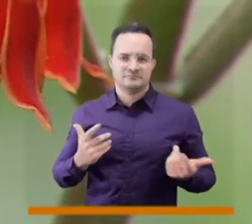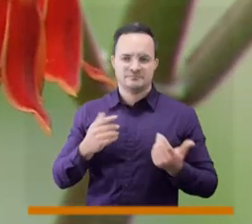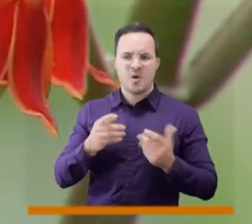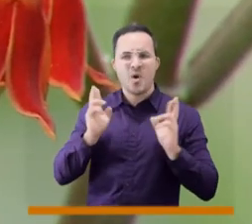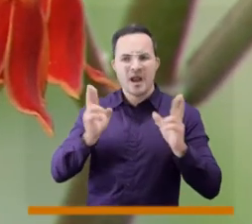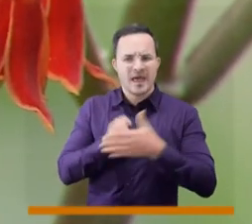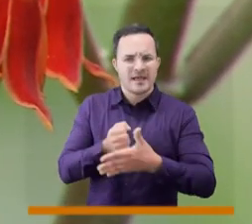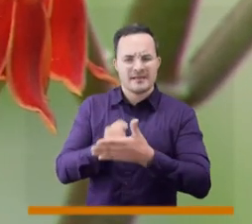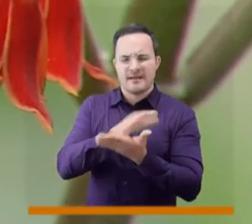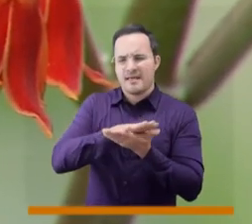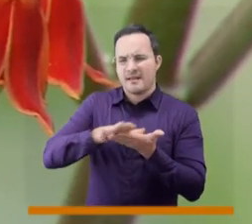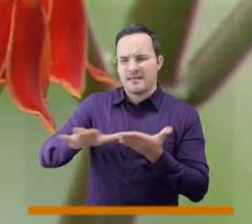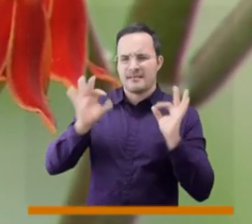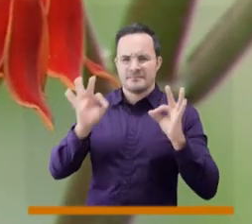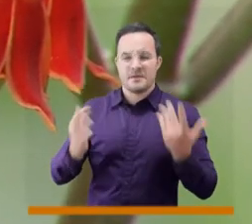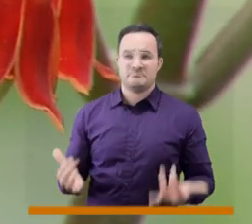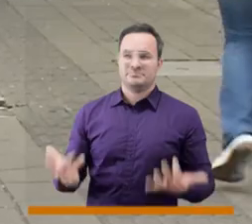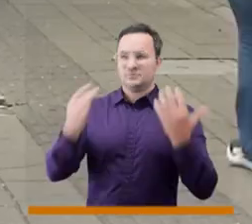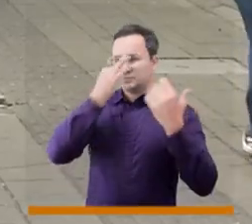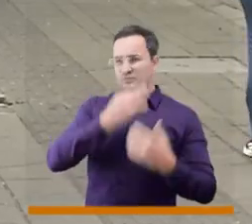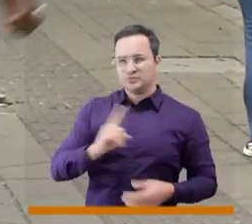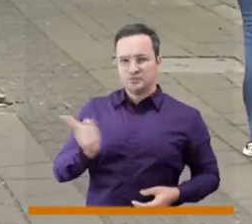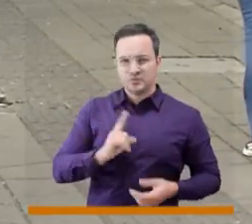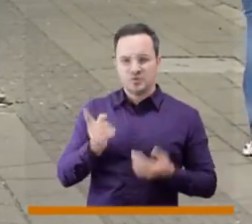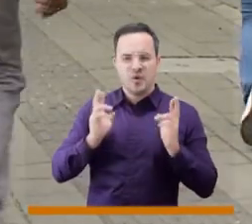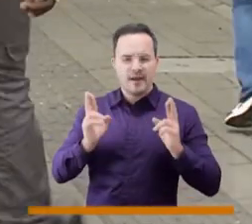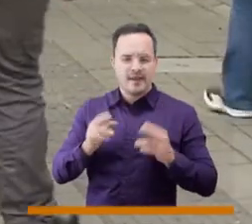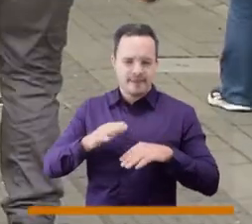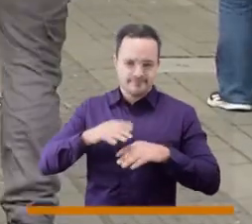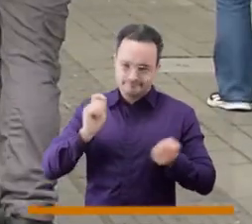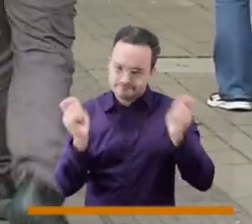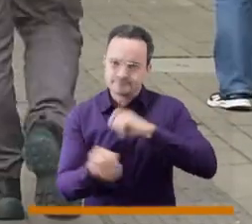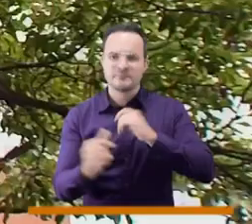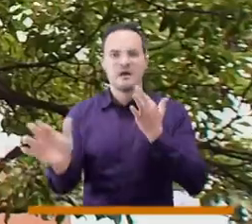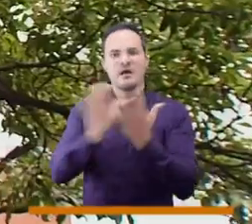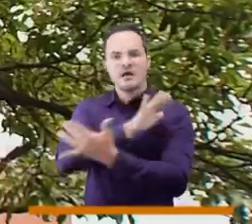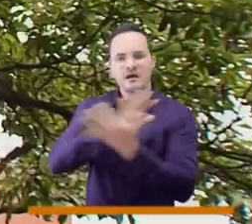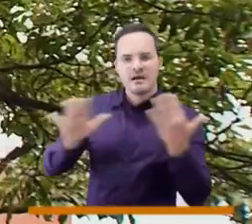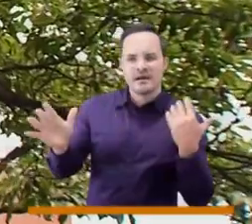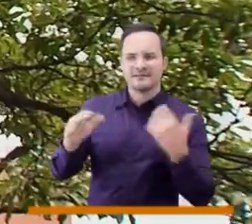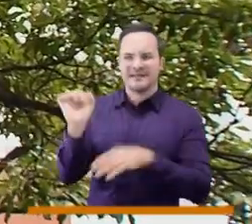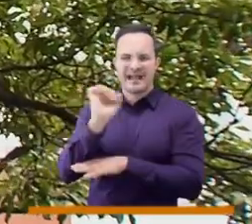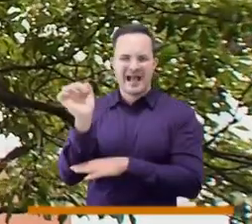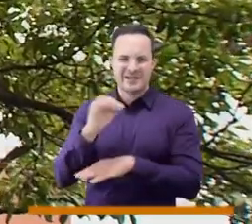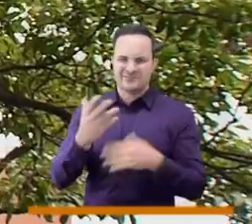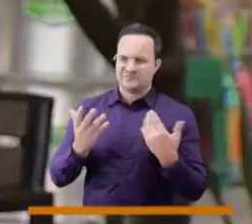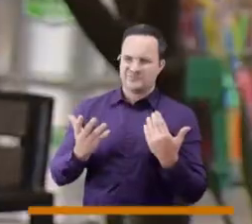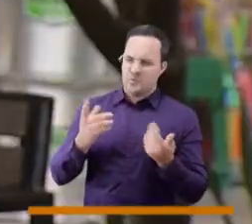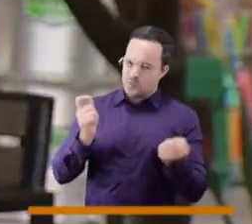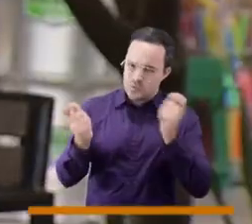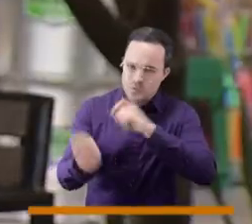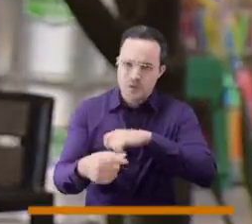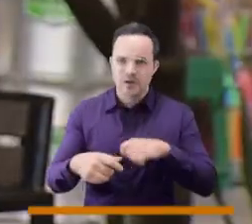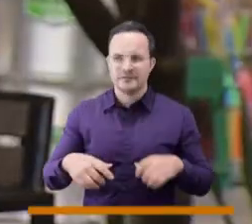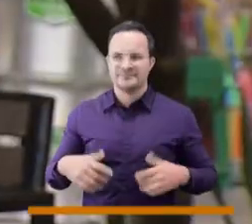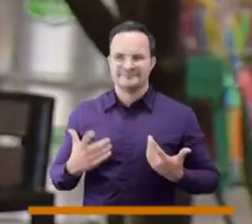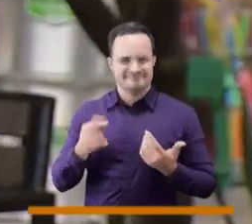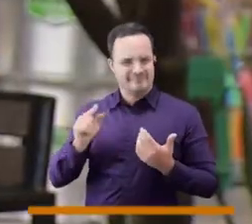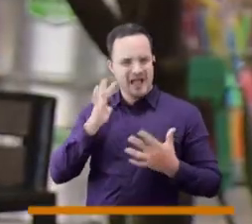aire, que ojalá haya más peatones, más bicicletas y menos carros, menos contaminación. Concejal, y usted se ha dedicado ya a